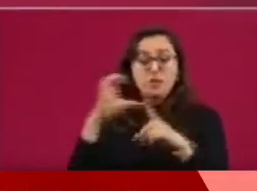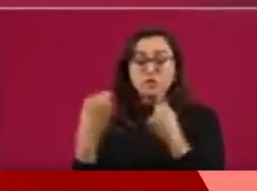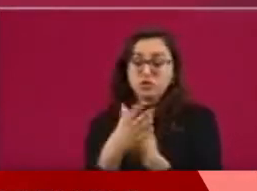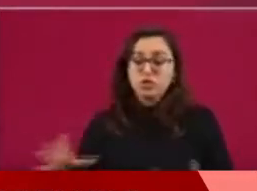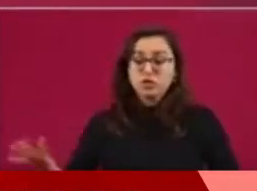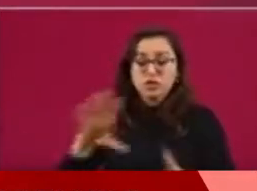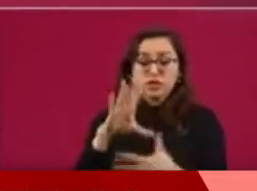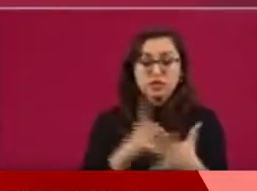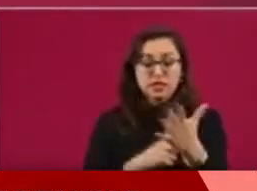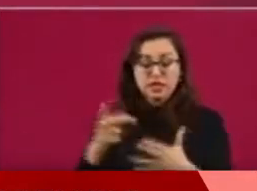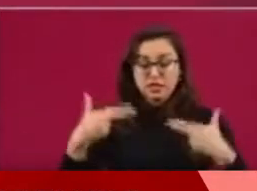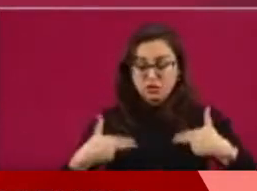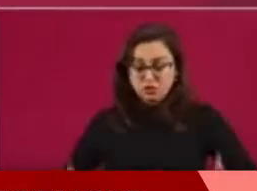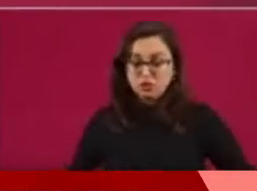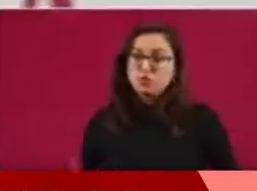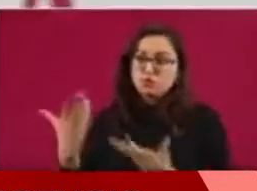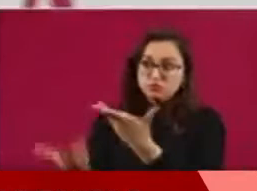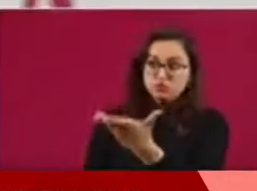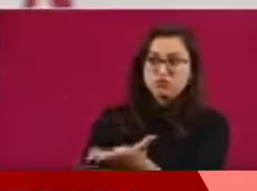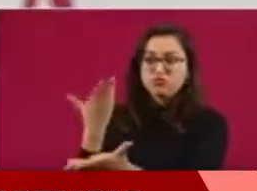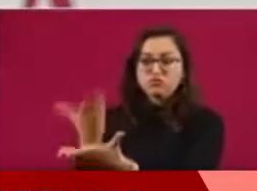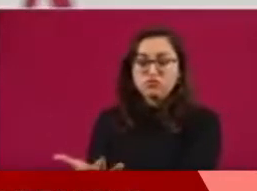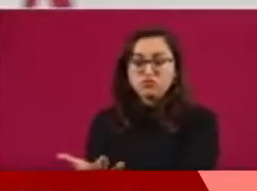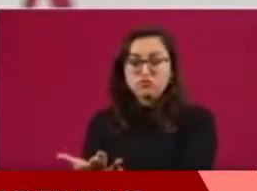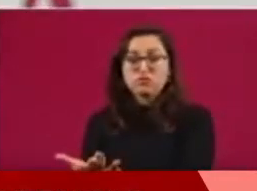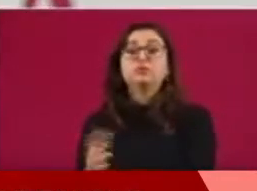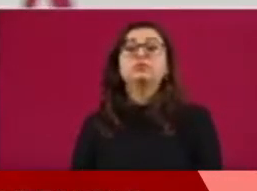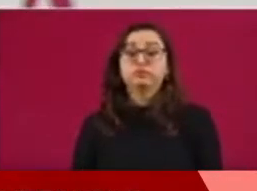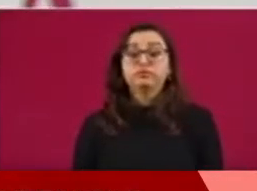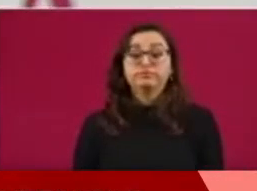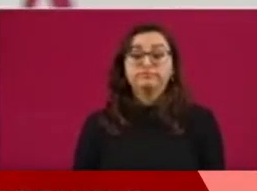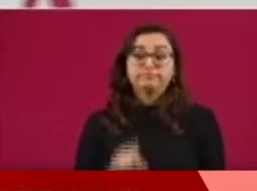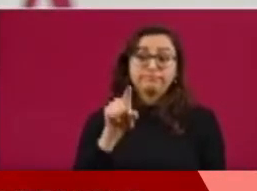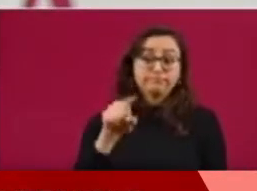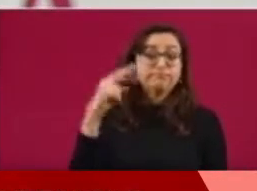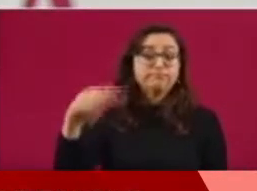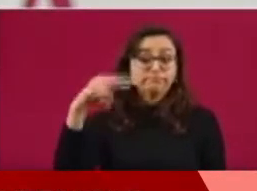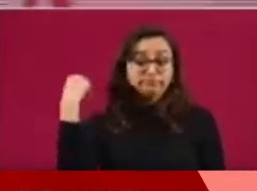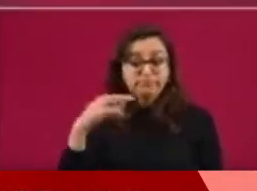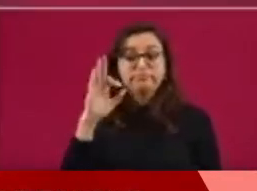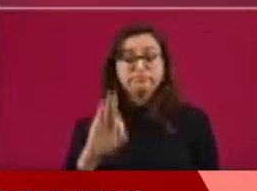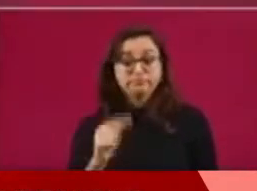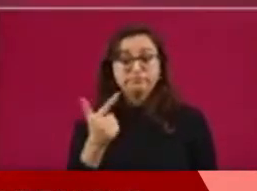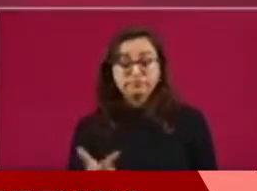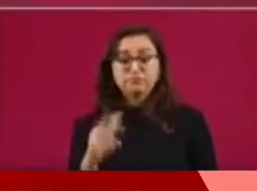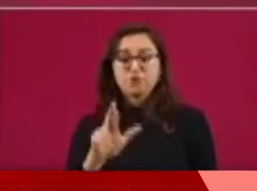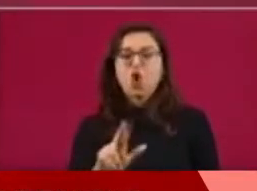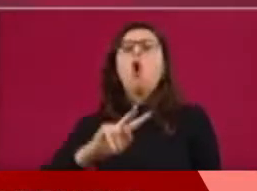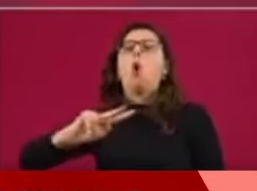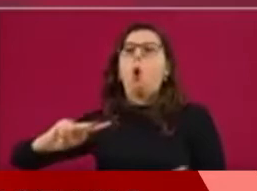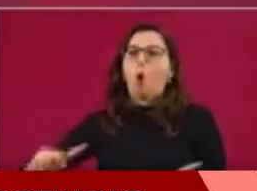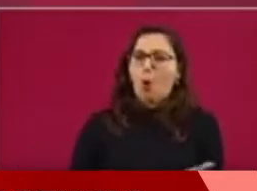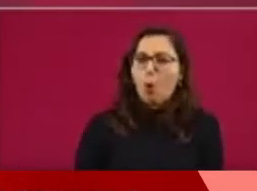Humanos establecerá que la Fiscalía General de Justicia del Estado de Veracruz abrirá de